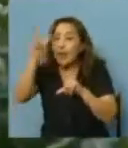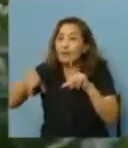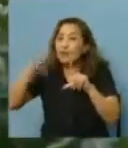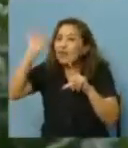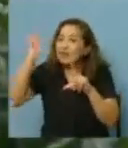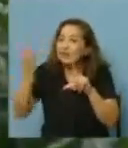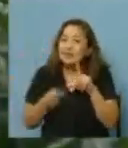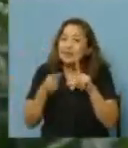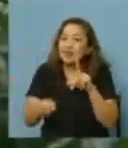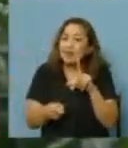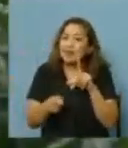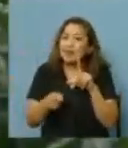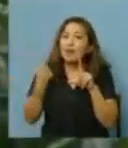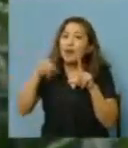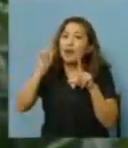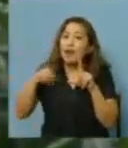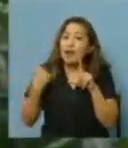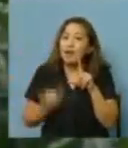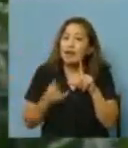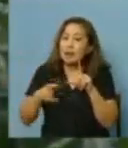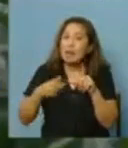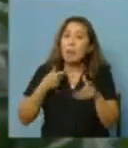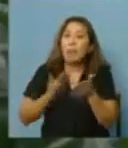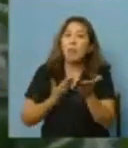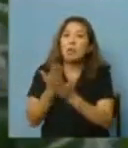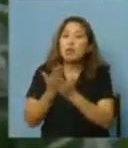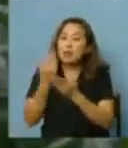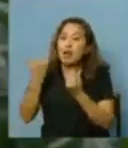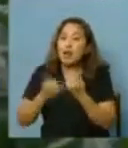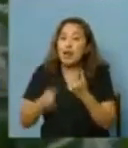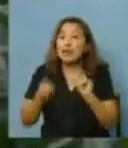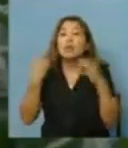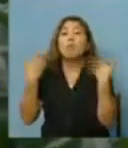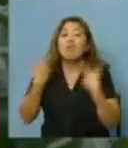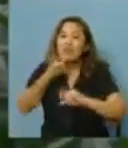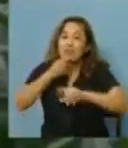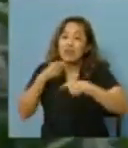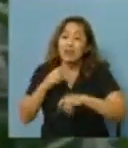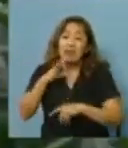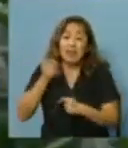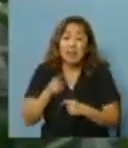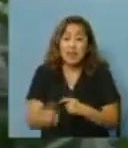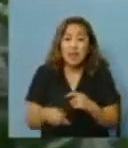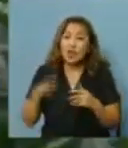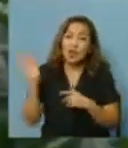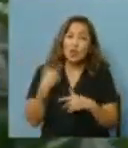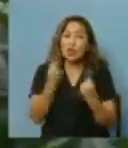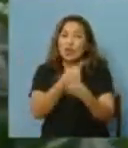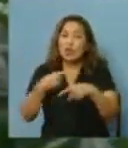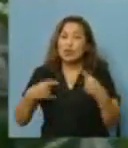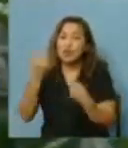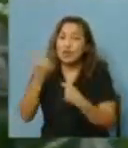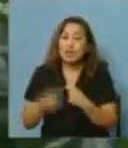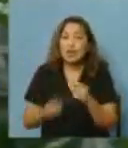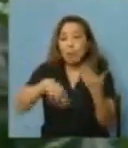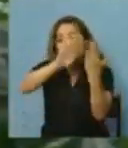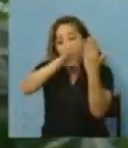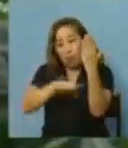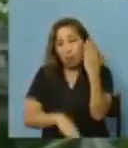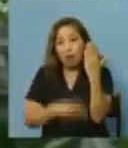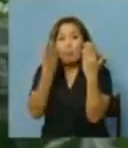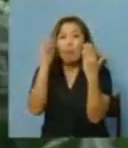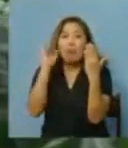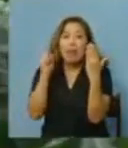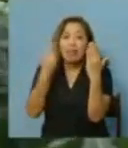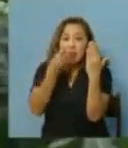sabe hacerlo porque ahí hay demanda y excedente entendemos que esto es la verdad que con todas las condiciones con una devaluación como la que